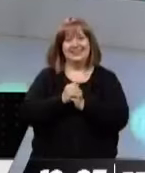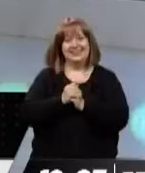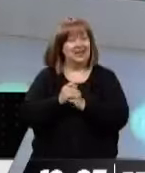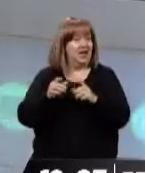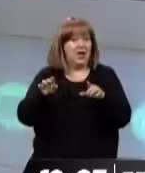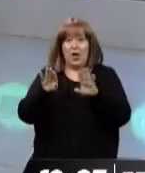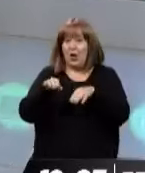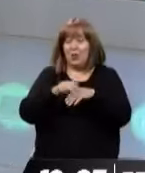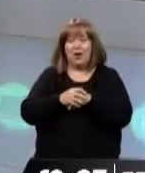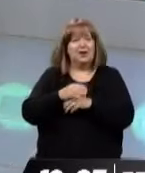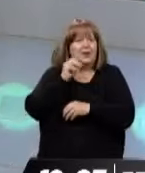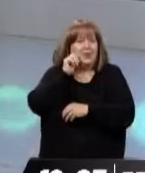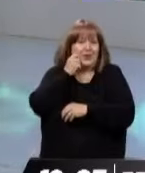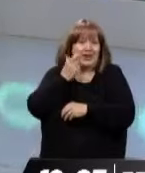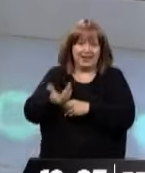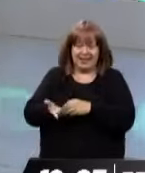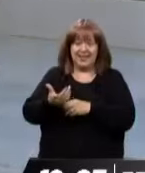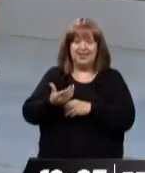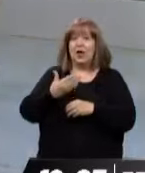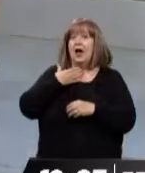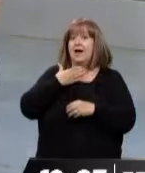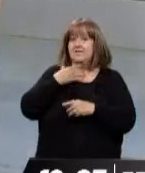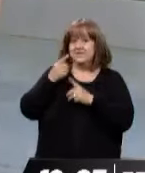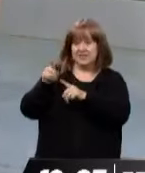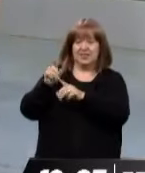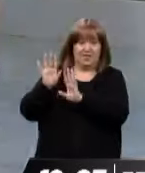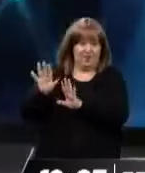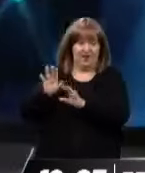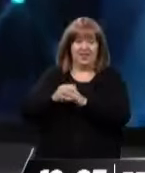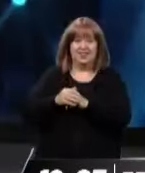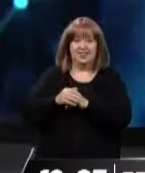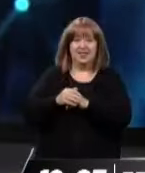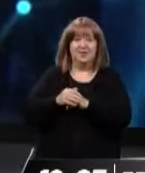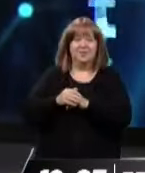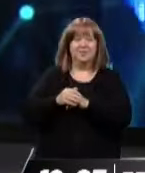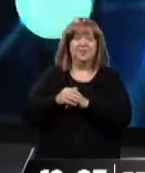No puede tener tan buena onda. Qué bueno. A mí viene él y en serio me dice. Es el número uno del mundo.